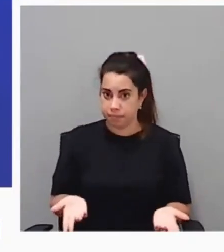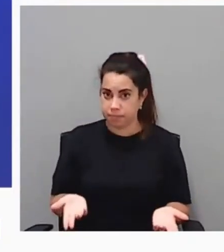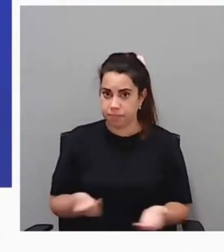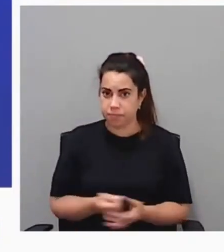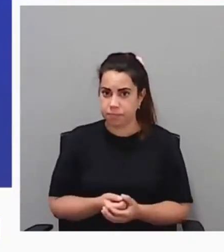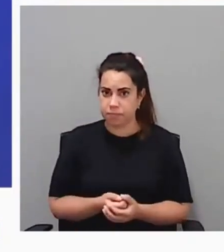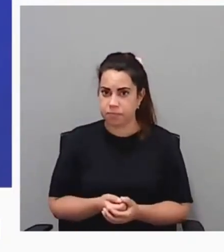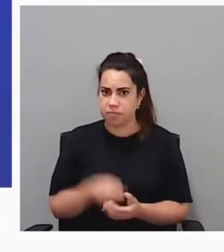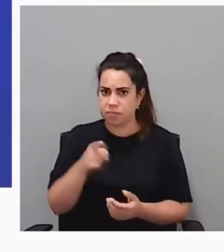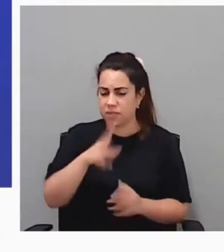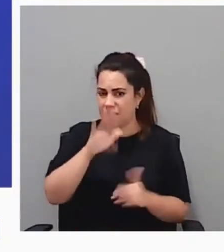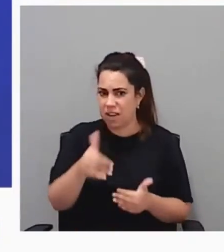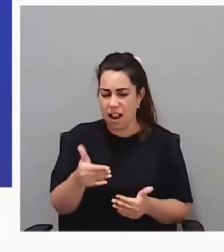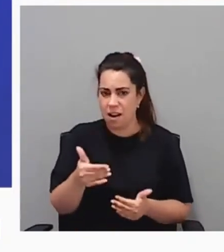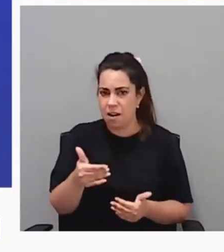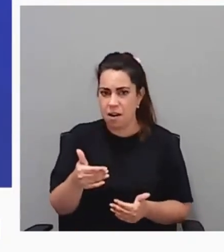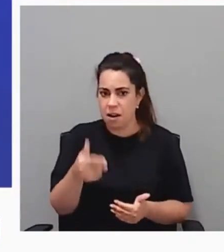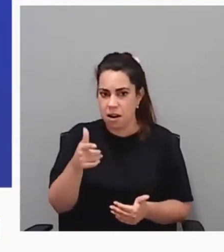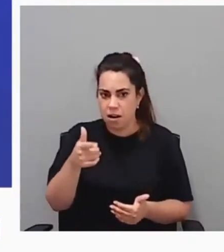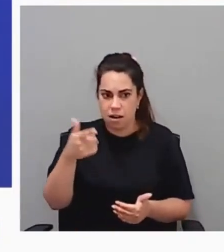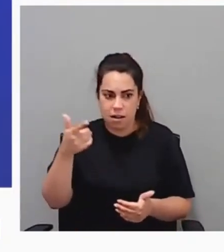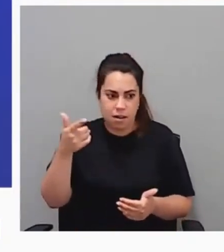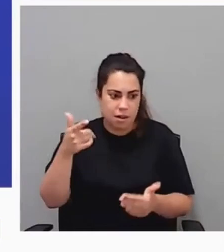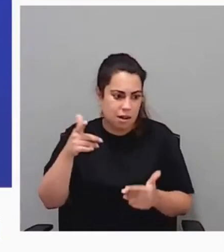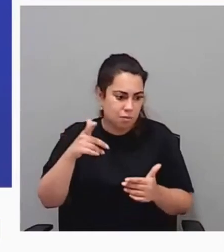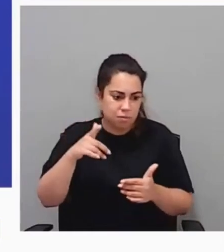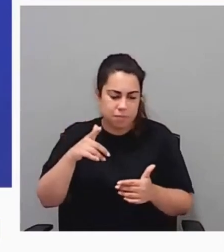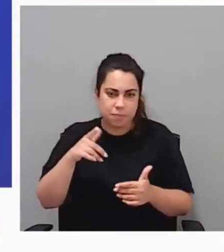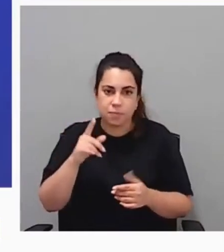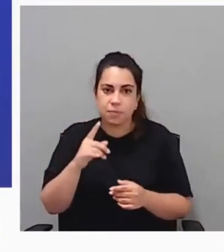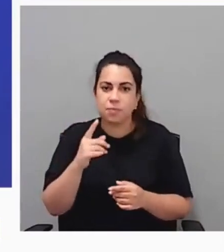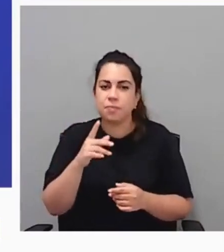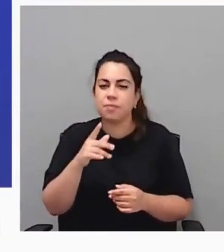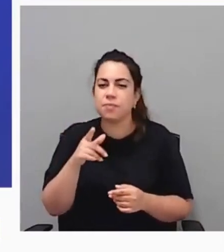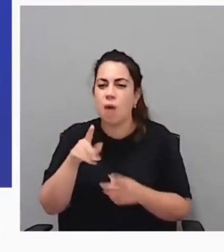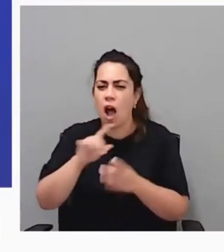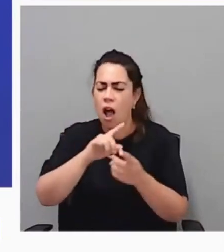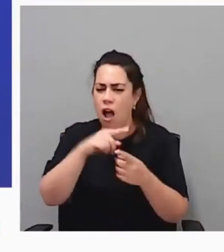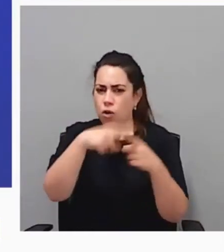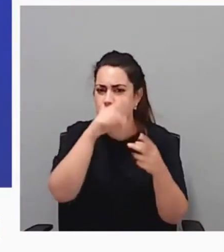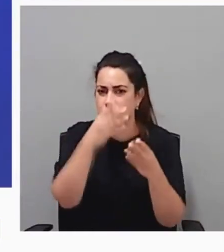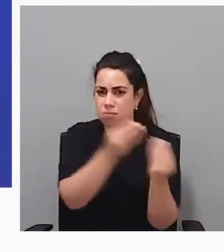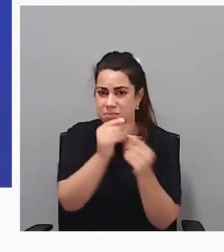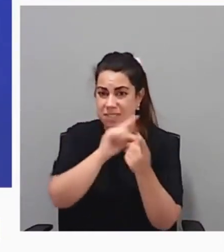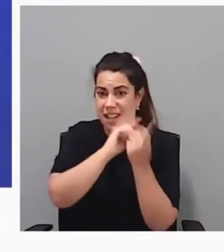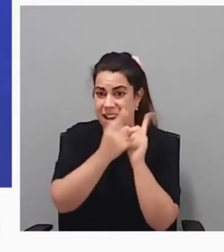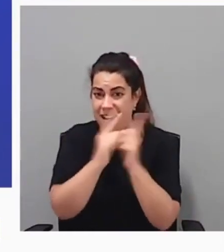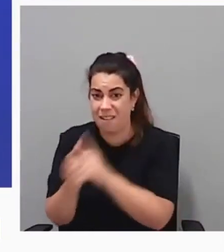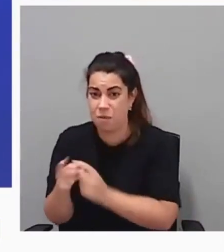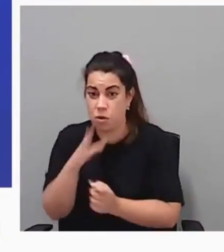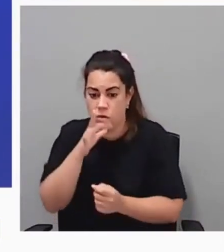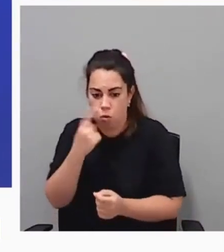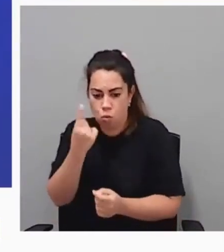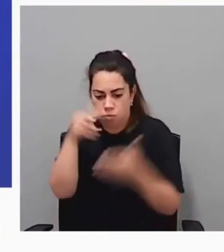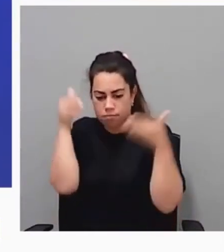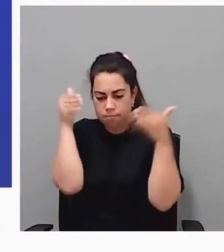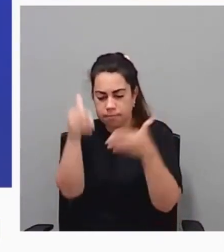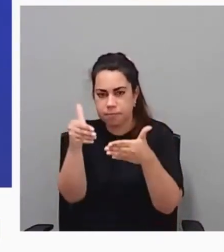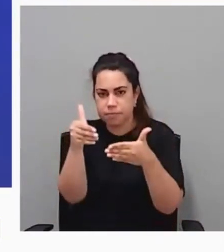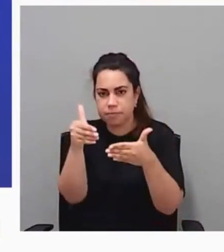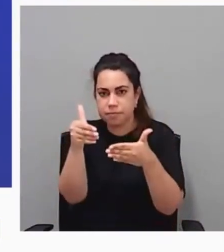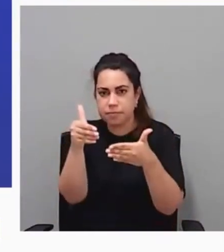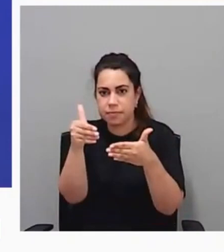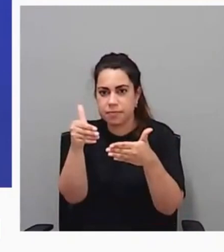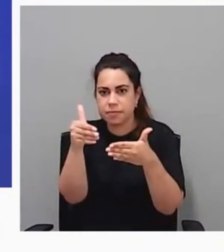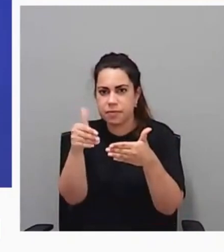Esto va a revolucionar muchas cosas, pero yo voy a hablar de una en concreto. Primero, hay una cosa importante en el